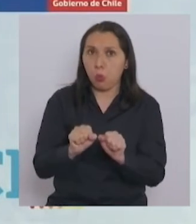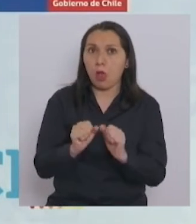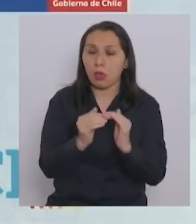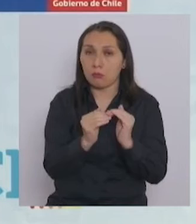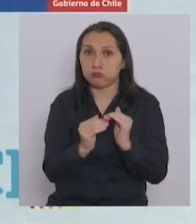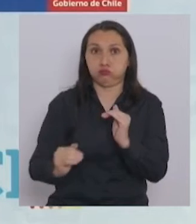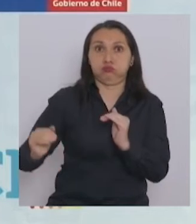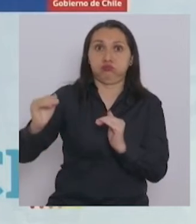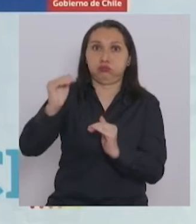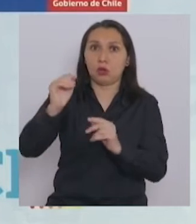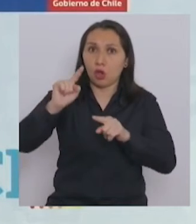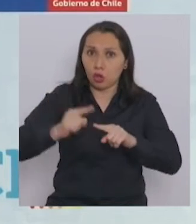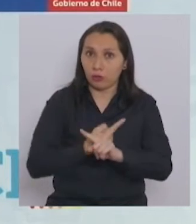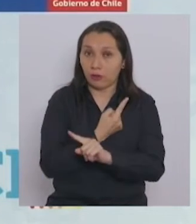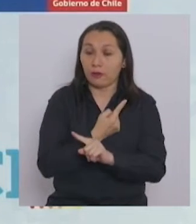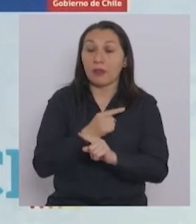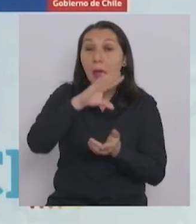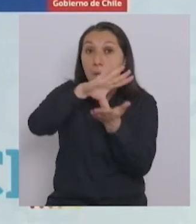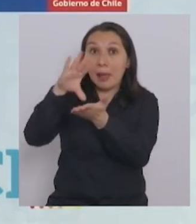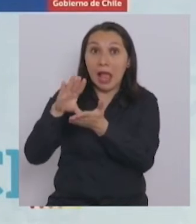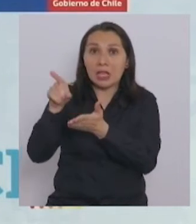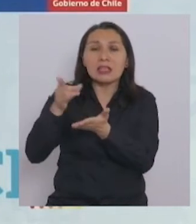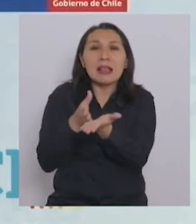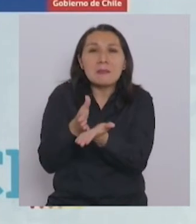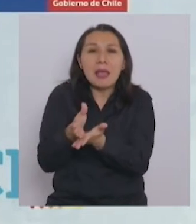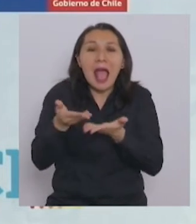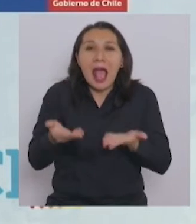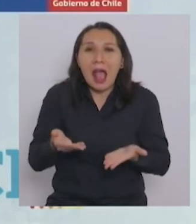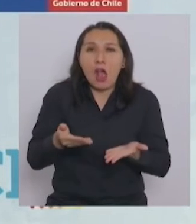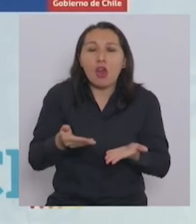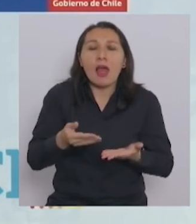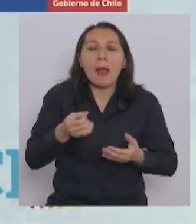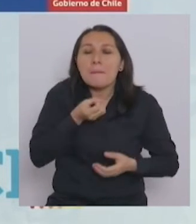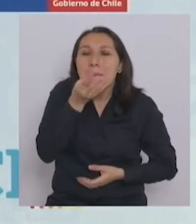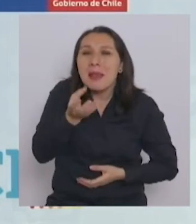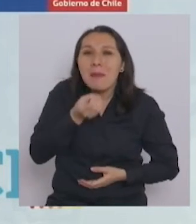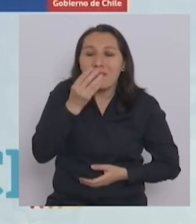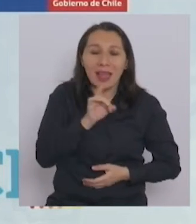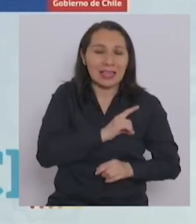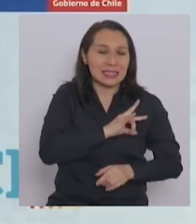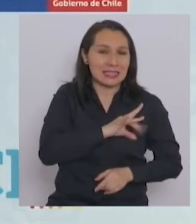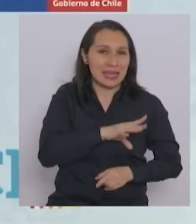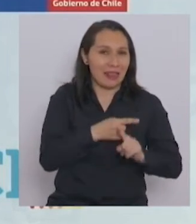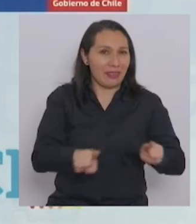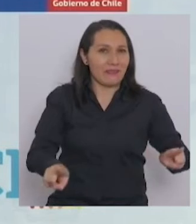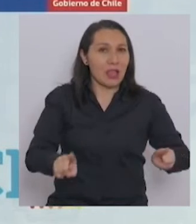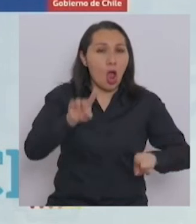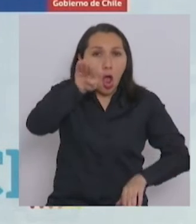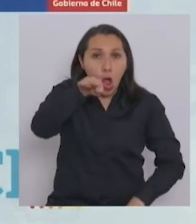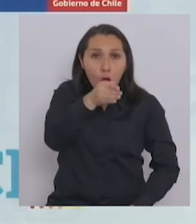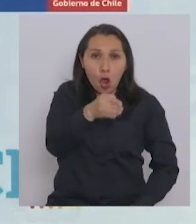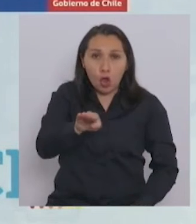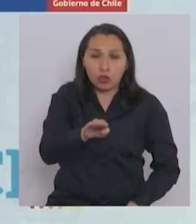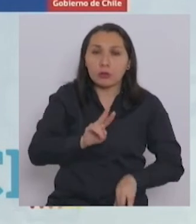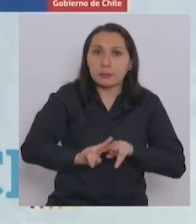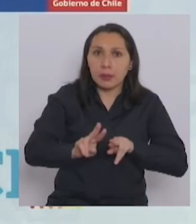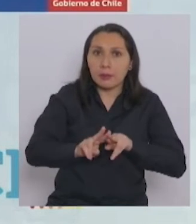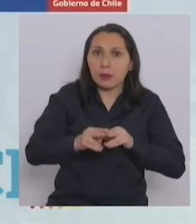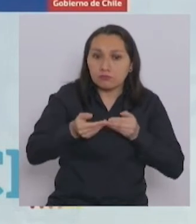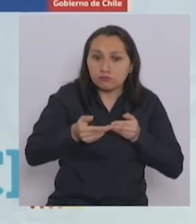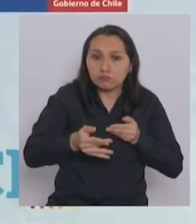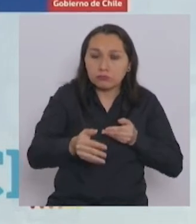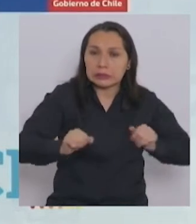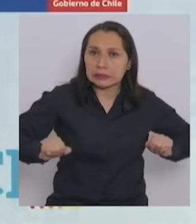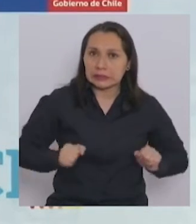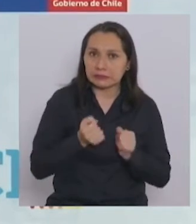alza. Estos países están ingresando a la primavera. A diferencia de nosotros en Chile, que ya en otoño debemos prepararnos para lo que se viene en el